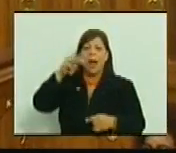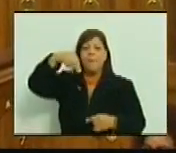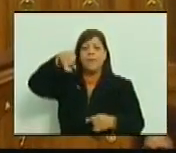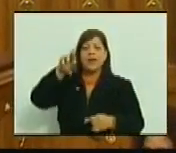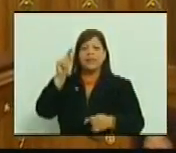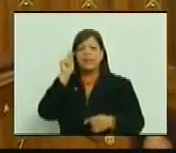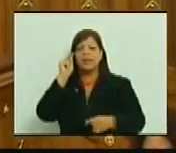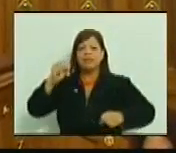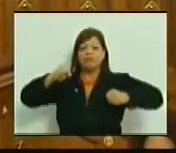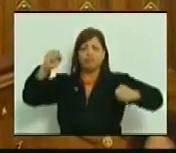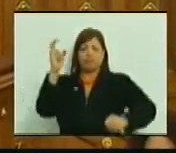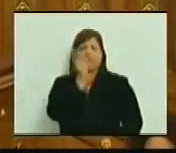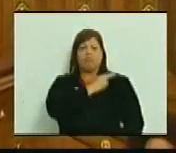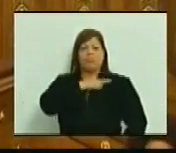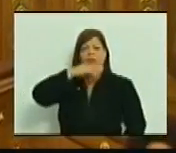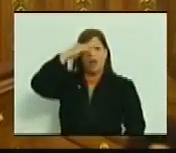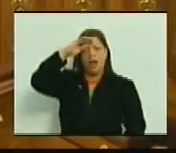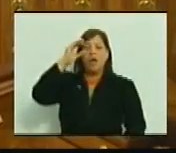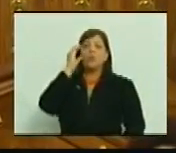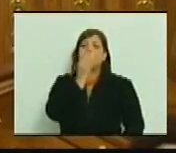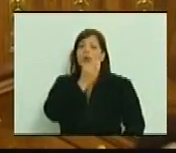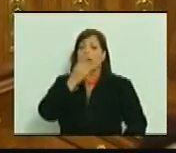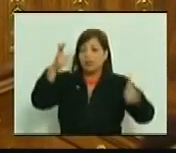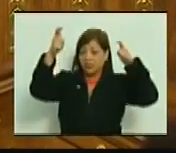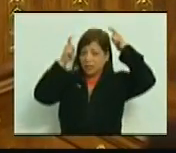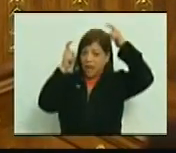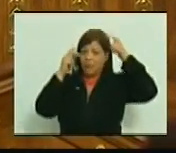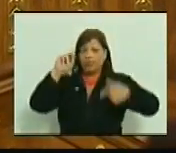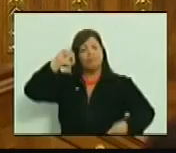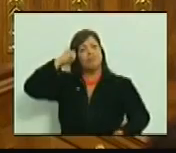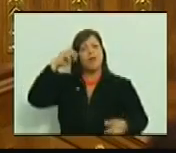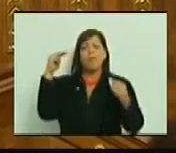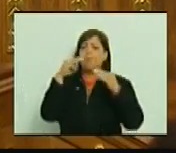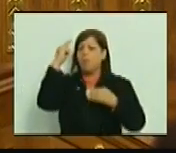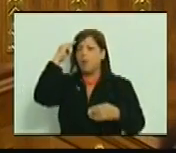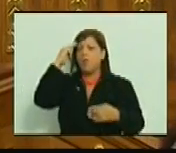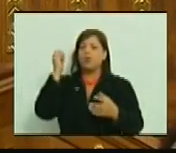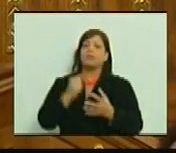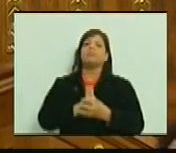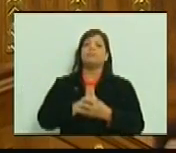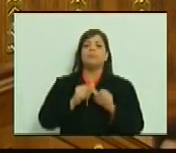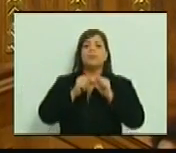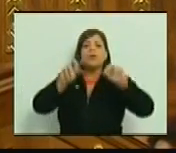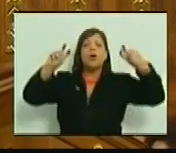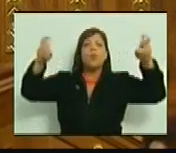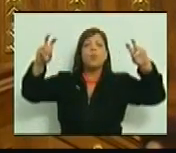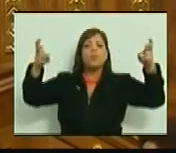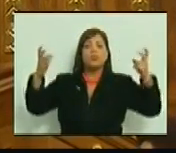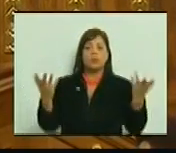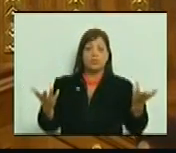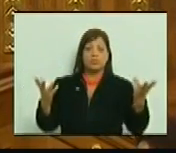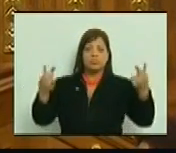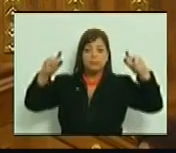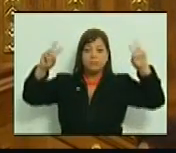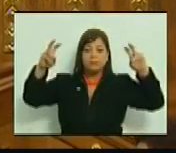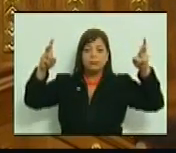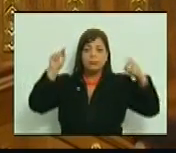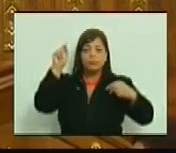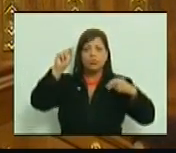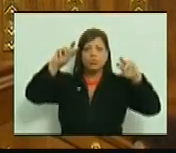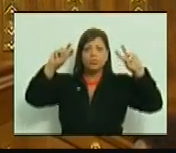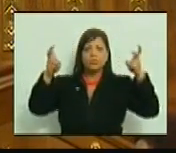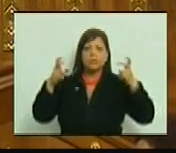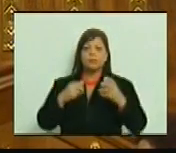los comandantes Fidel Castro y el comandante Hugo Chávez. Siguiente punto del día, ciudadano